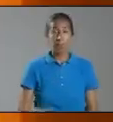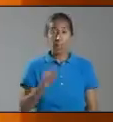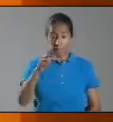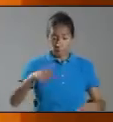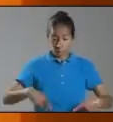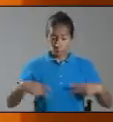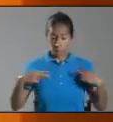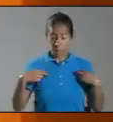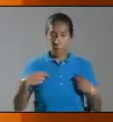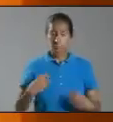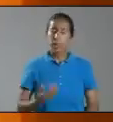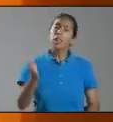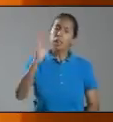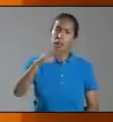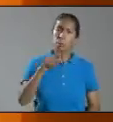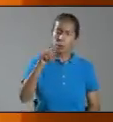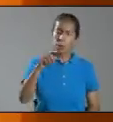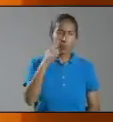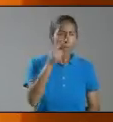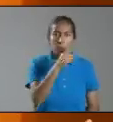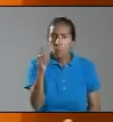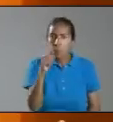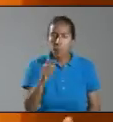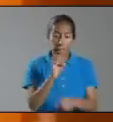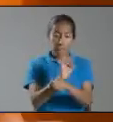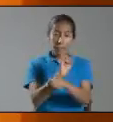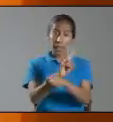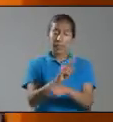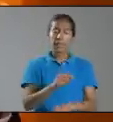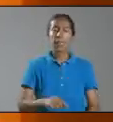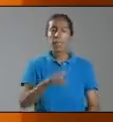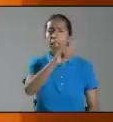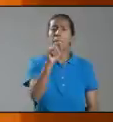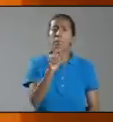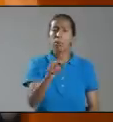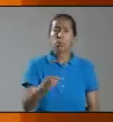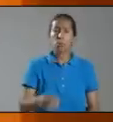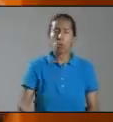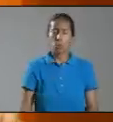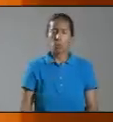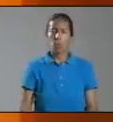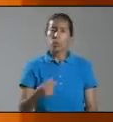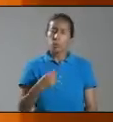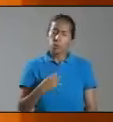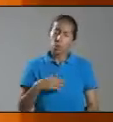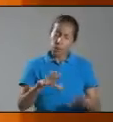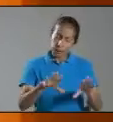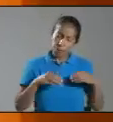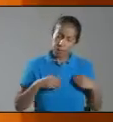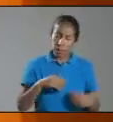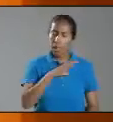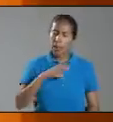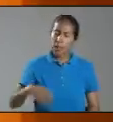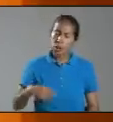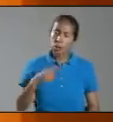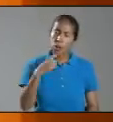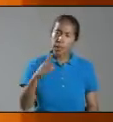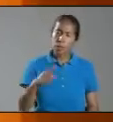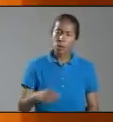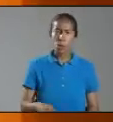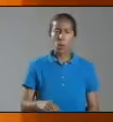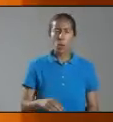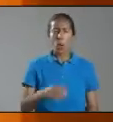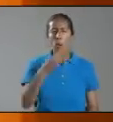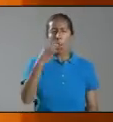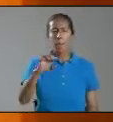atendió. Y entonces le dijo, mire, yo acepté a Cristo, sí, pues se mira conmovido y toda la cosa, pero tengo muchas dudas,